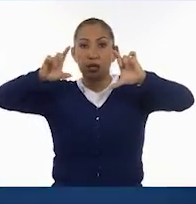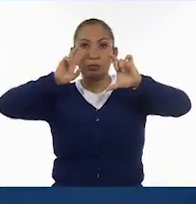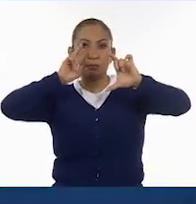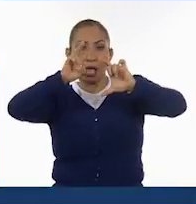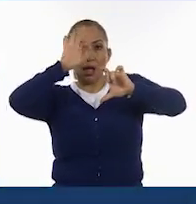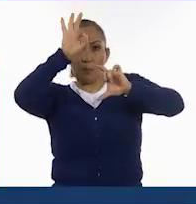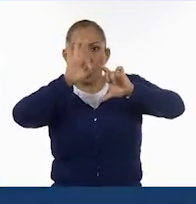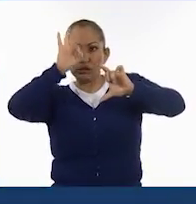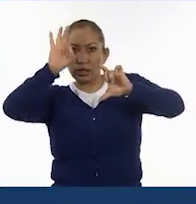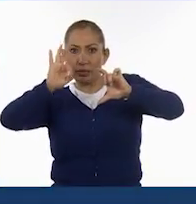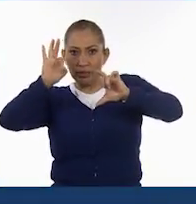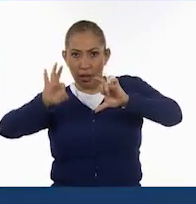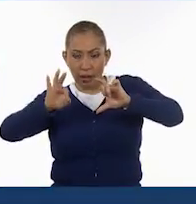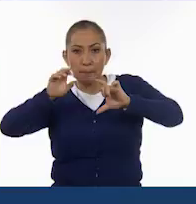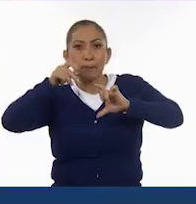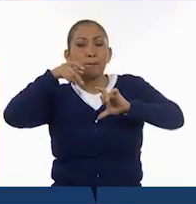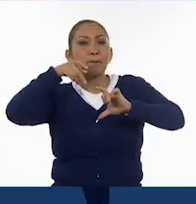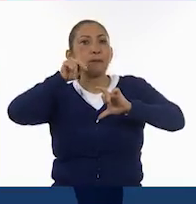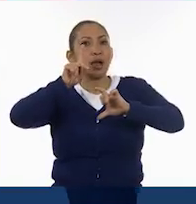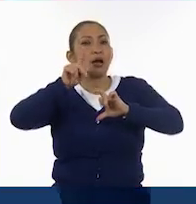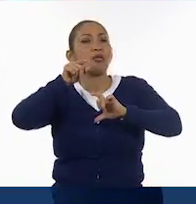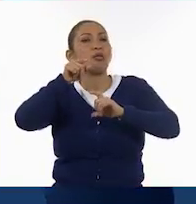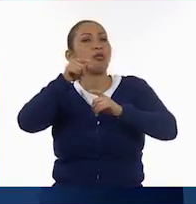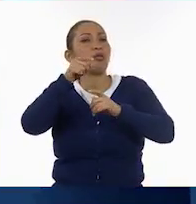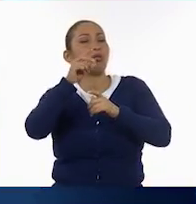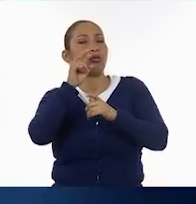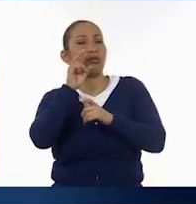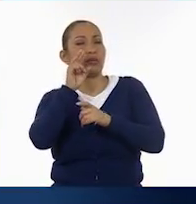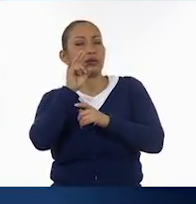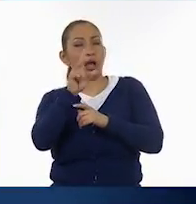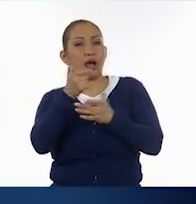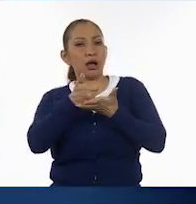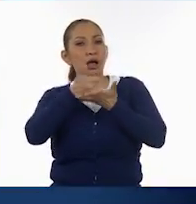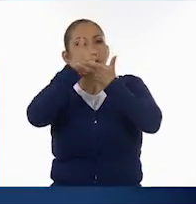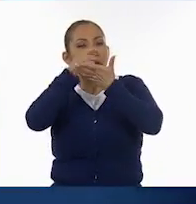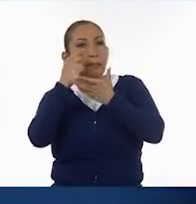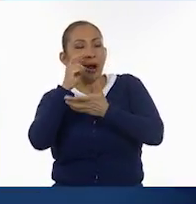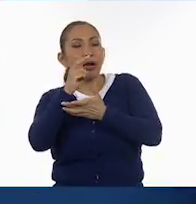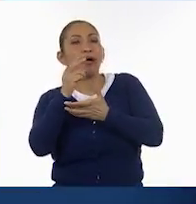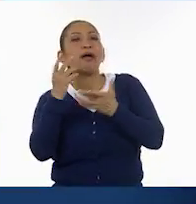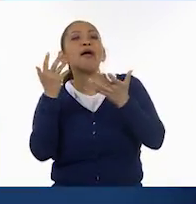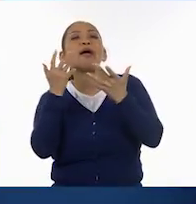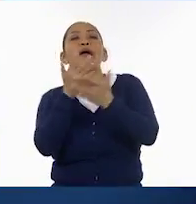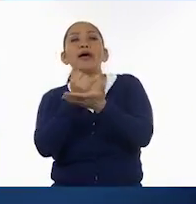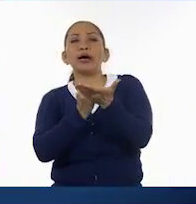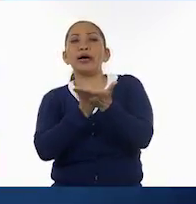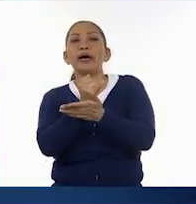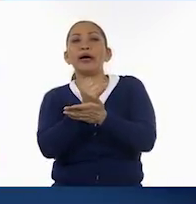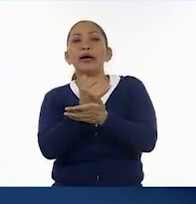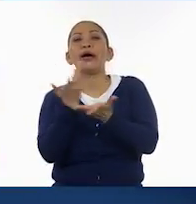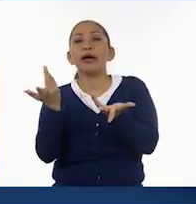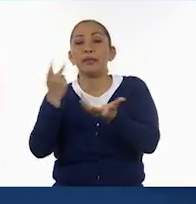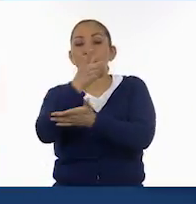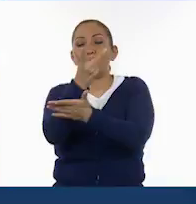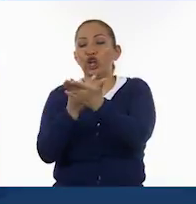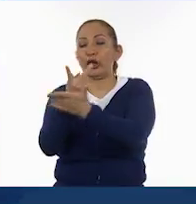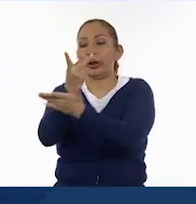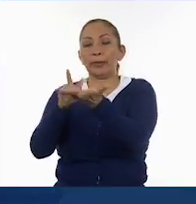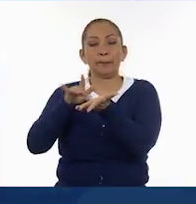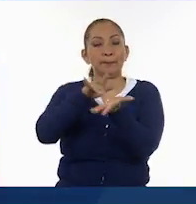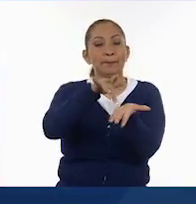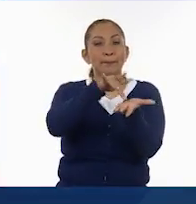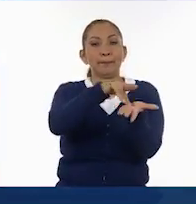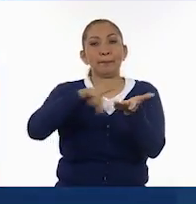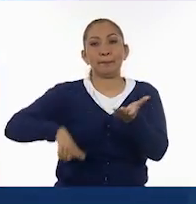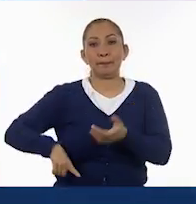manejan ahí porcentajes, pero esto pues nos va a ayudar a a determinar las políticas sociales que se